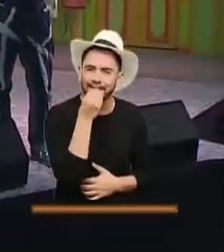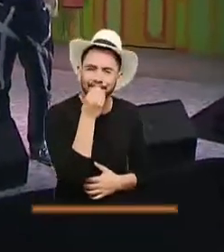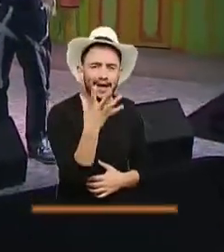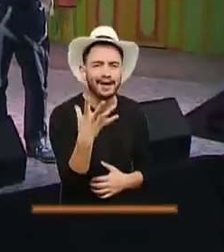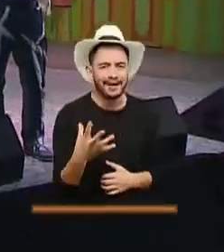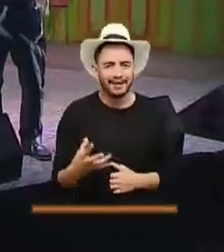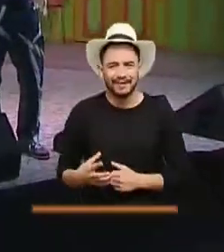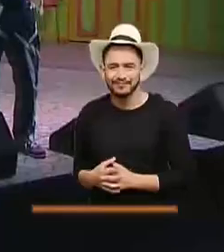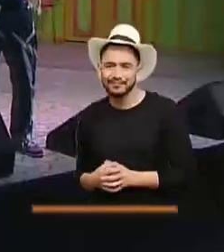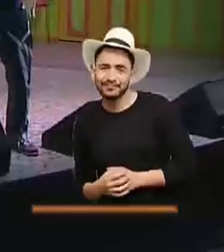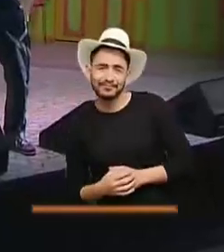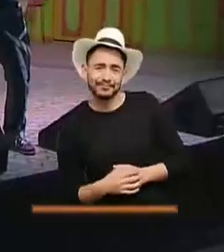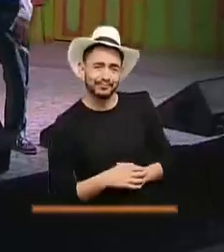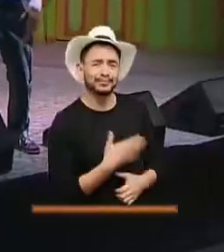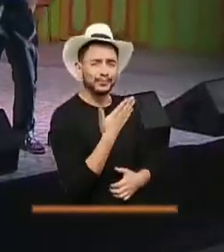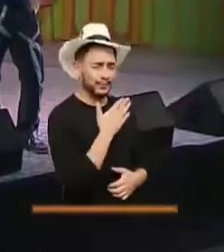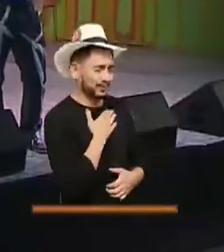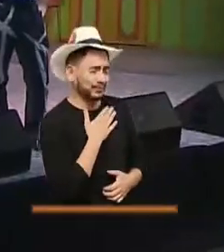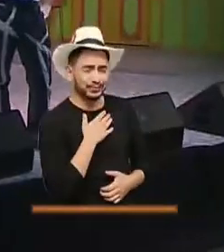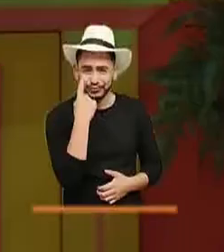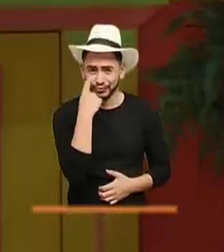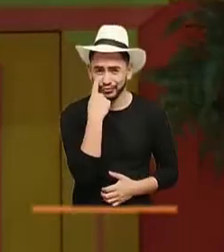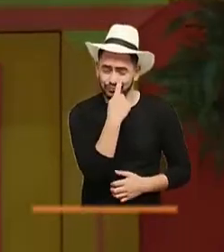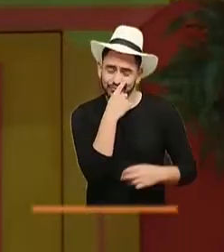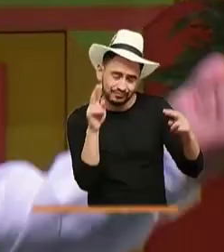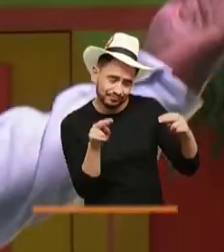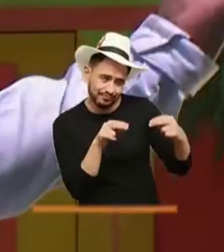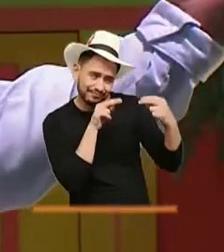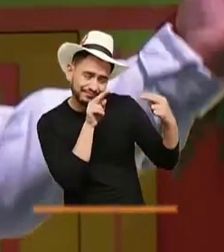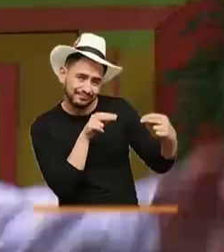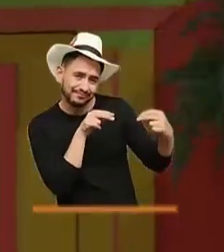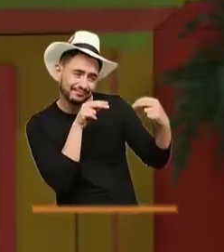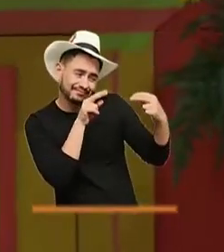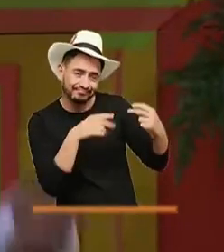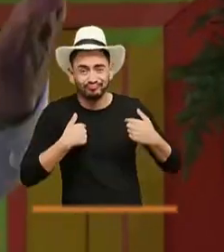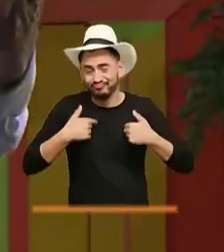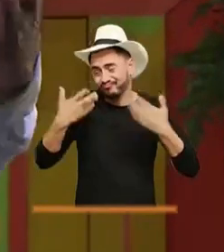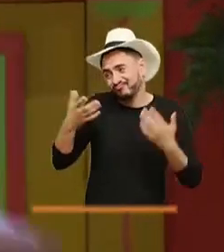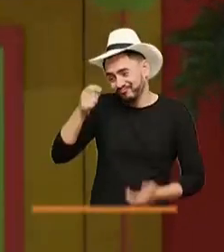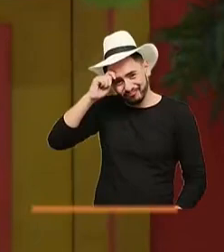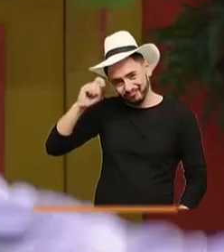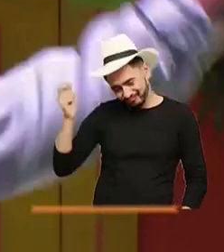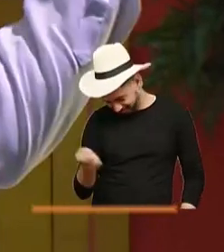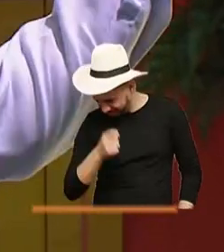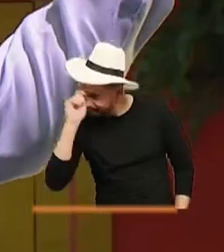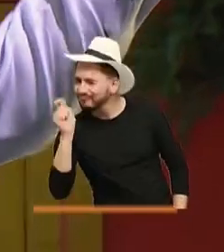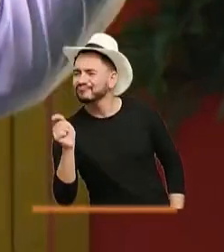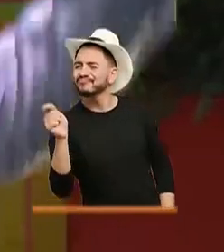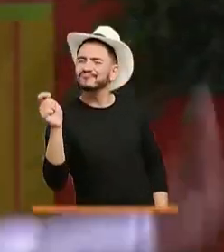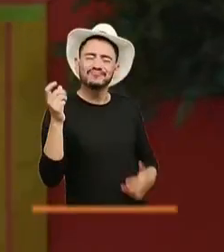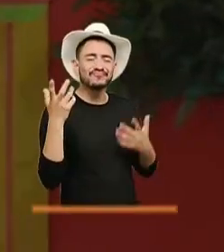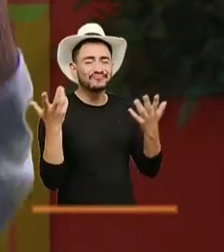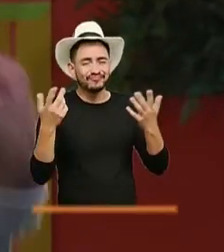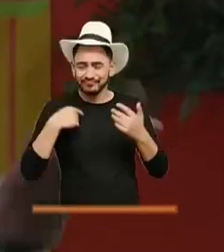Yo en los ojos de esa dama, siendo todo un caballero, con un elegante